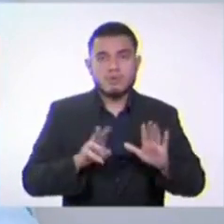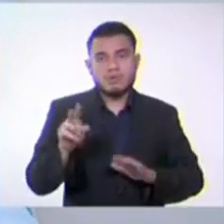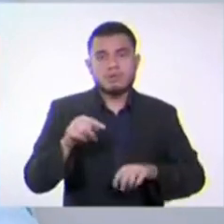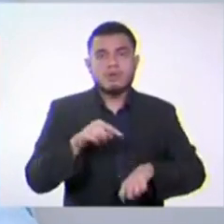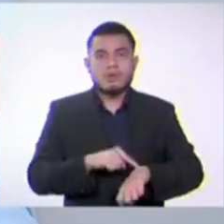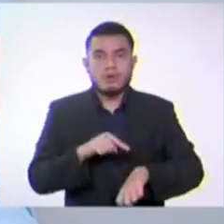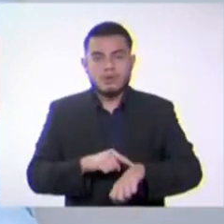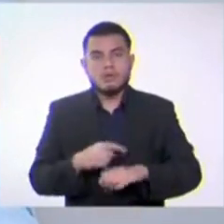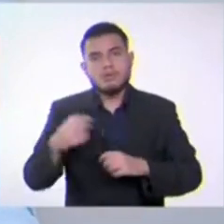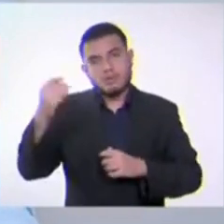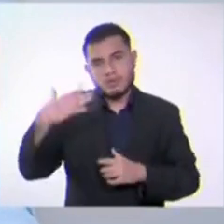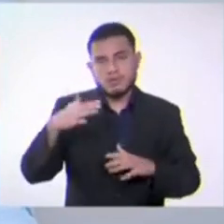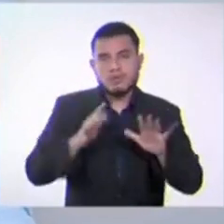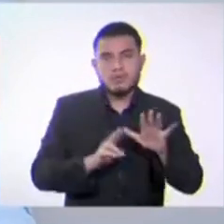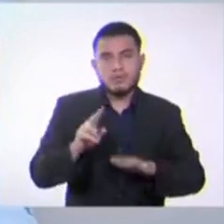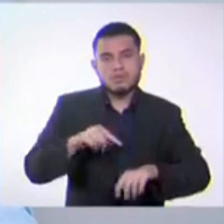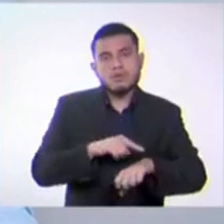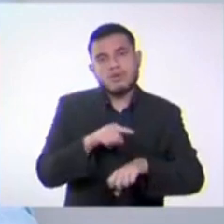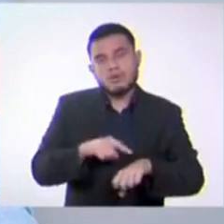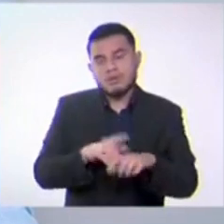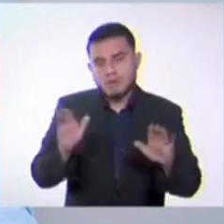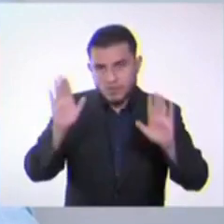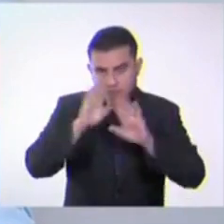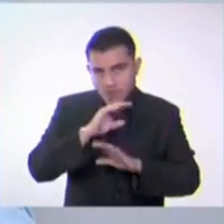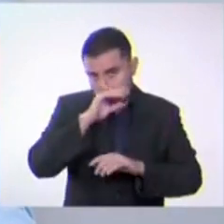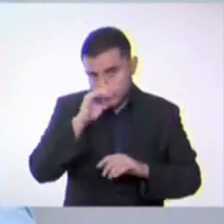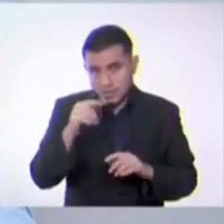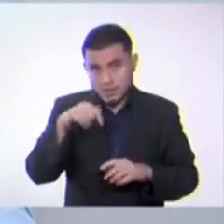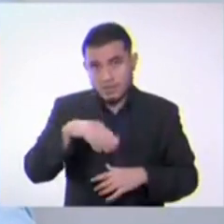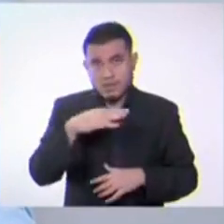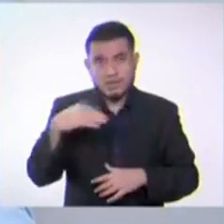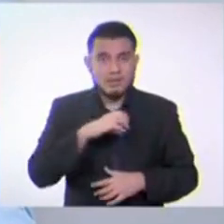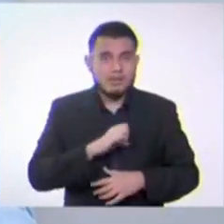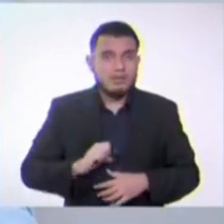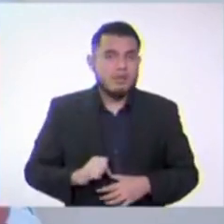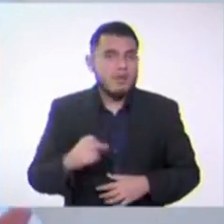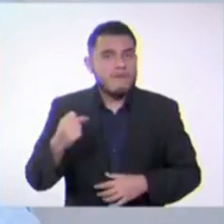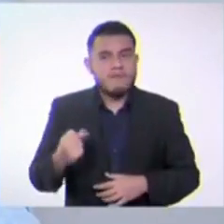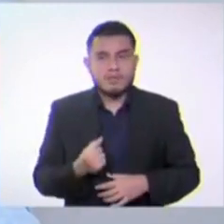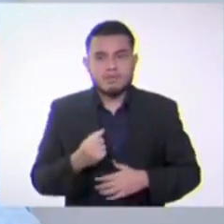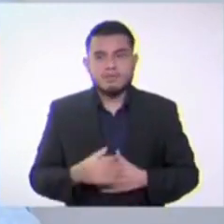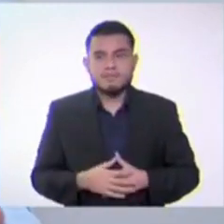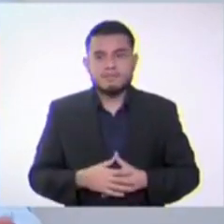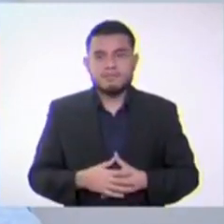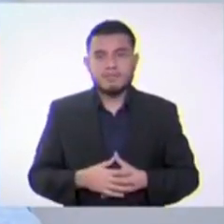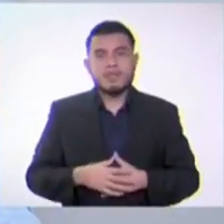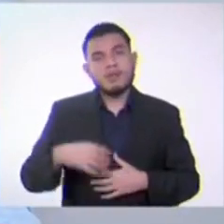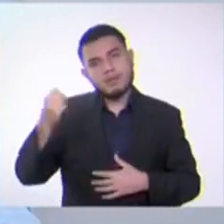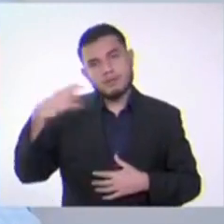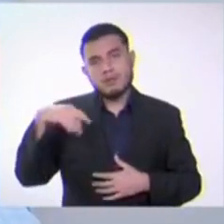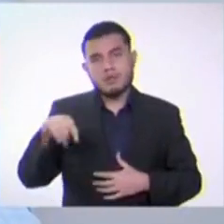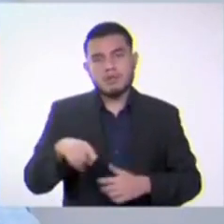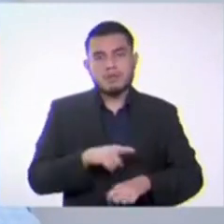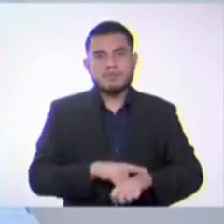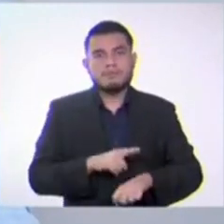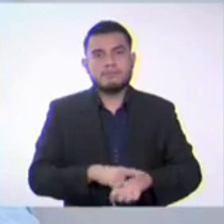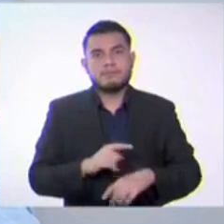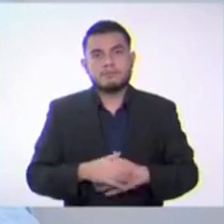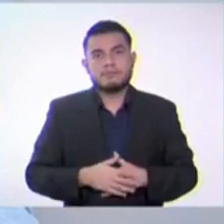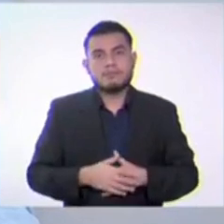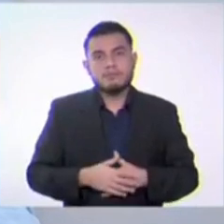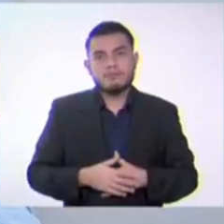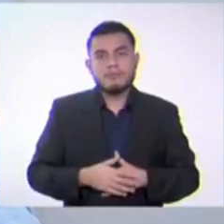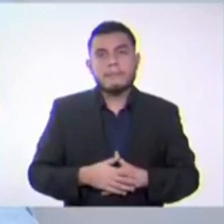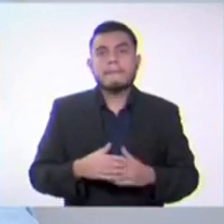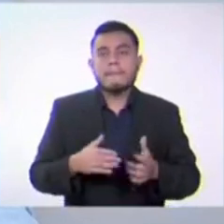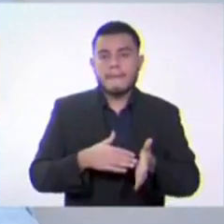luz y 12 horas de oscuridad. En el caso de El Salvador es muy sencillo. El sol en ese momento va